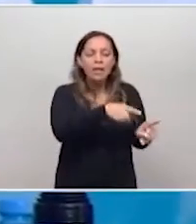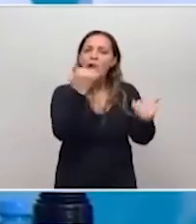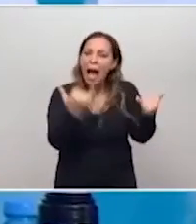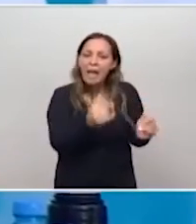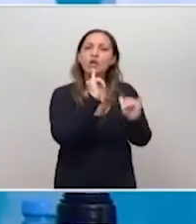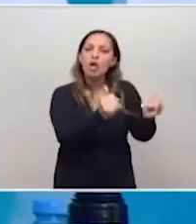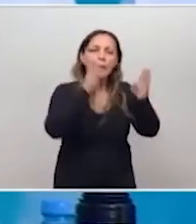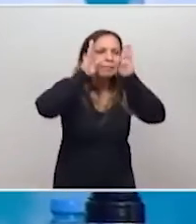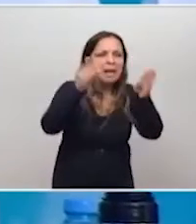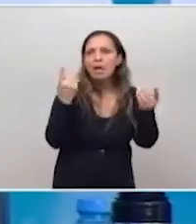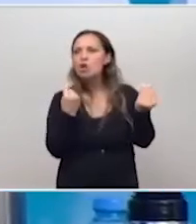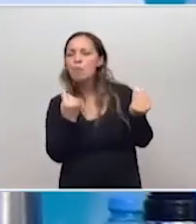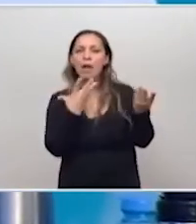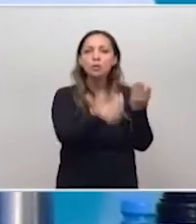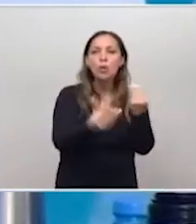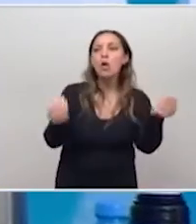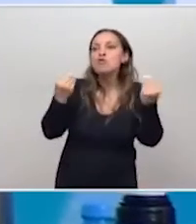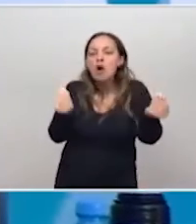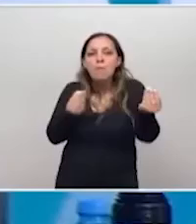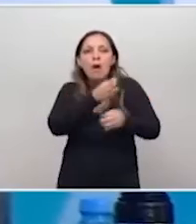ayudar, cómo podían dar una mano.